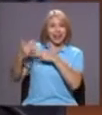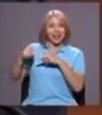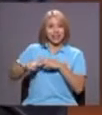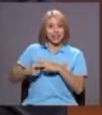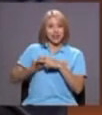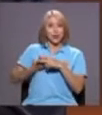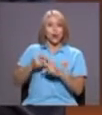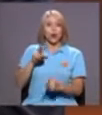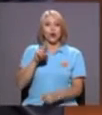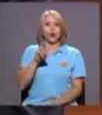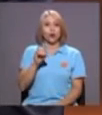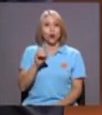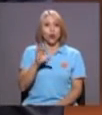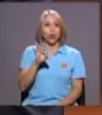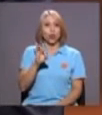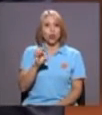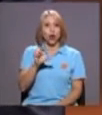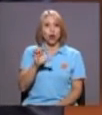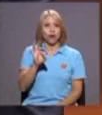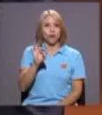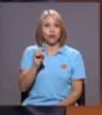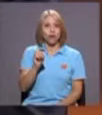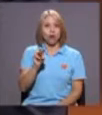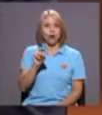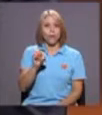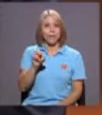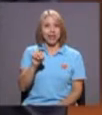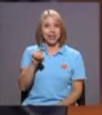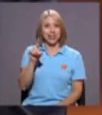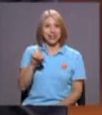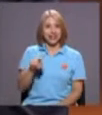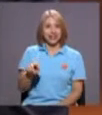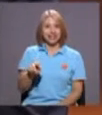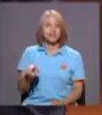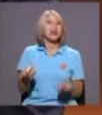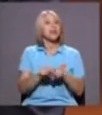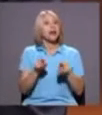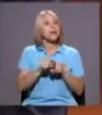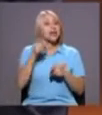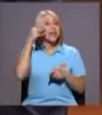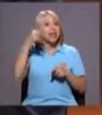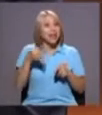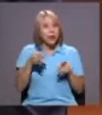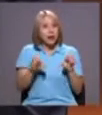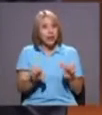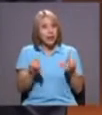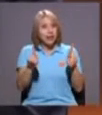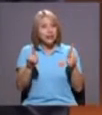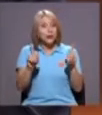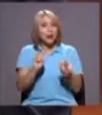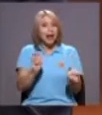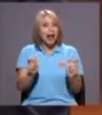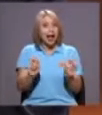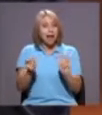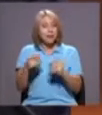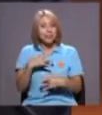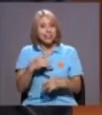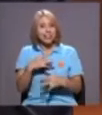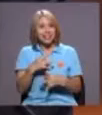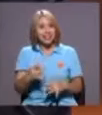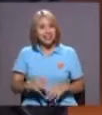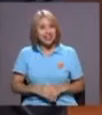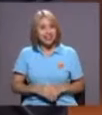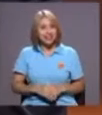don Rodolfo Méndez. Creo también que en educación hay algunos cambios muy interesantes, el paso de